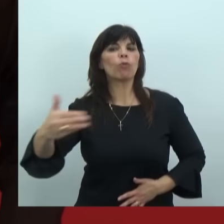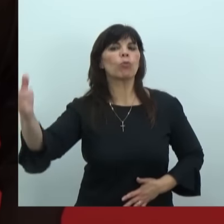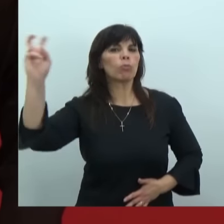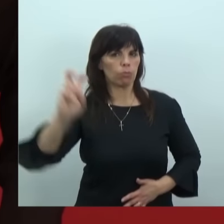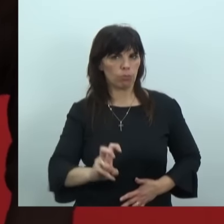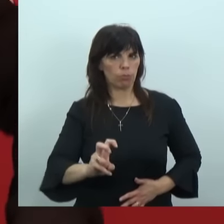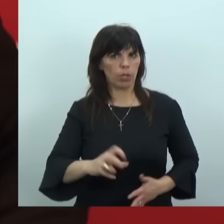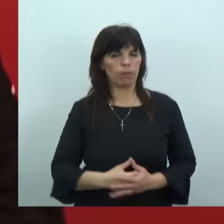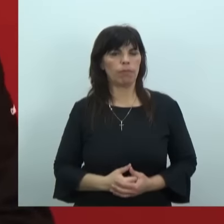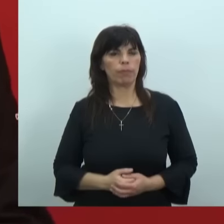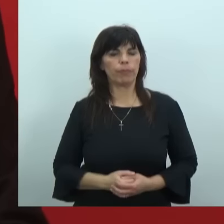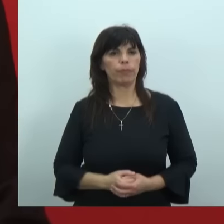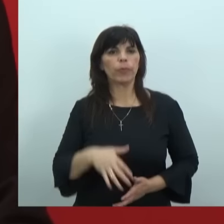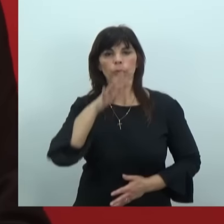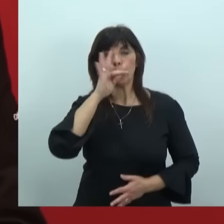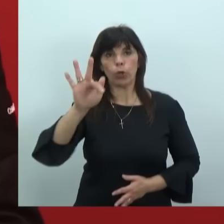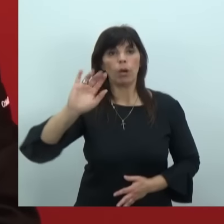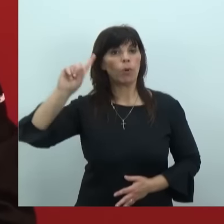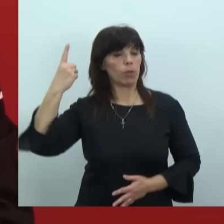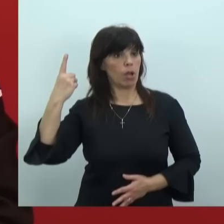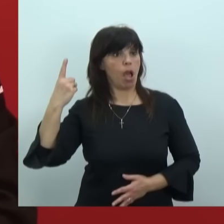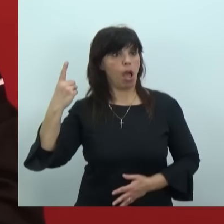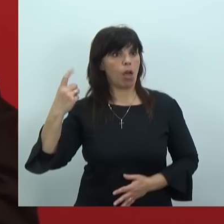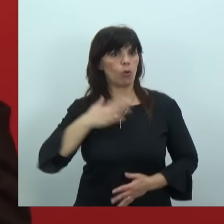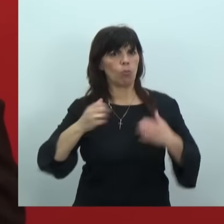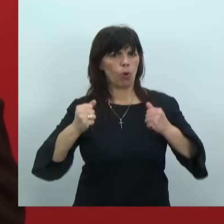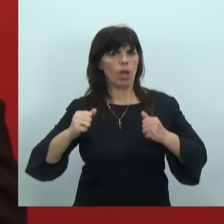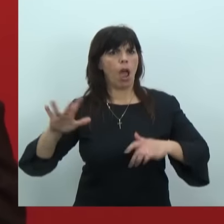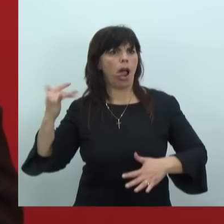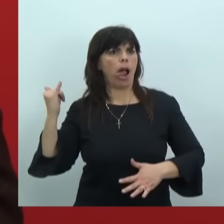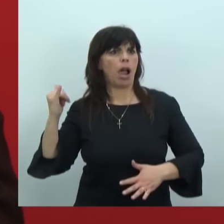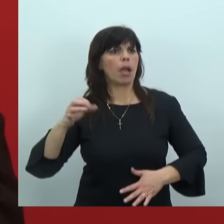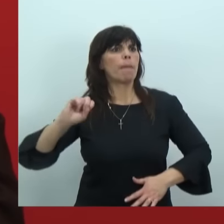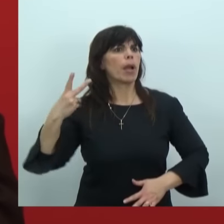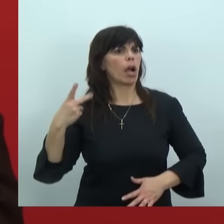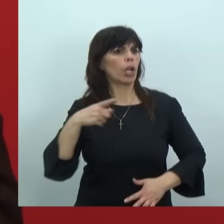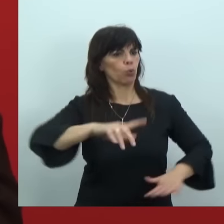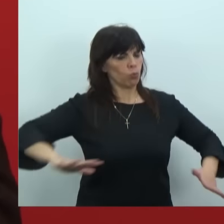Una promesa de Dios tiene el poder de levantarte. ¿Sabes cómo también le llaman a las promesas de Dios? ¿Quieres